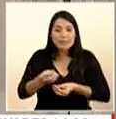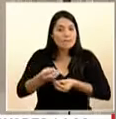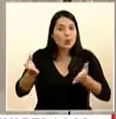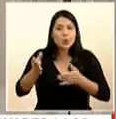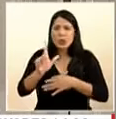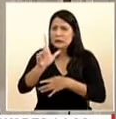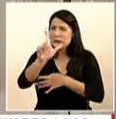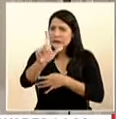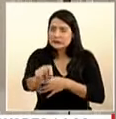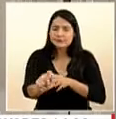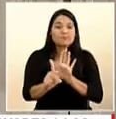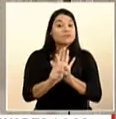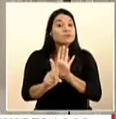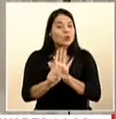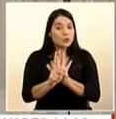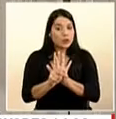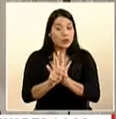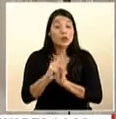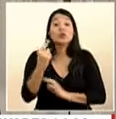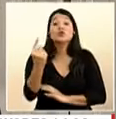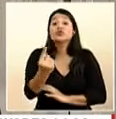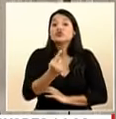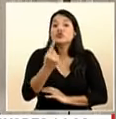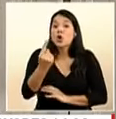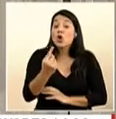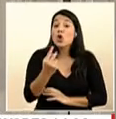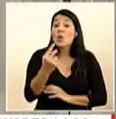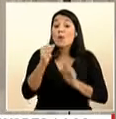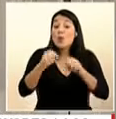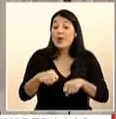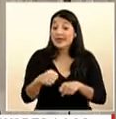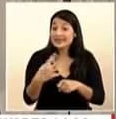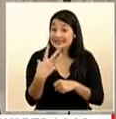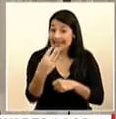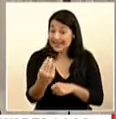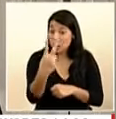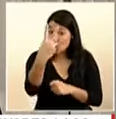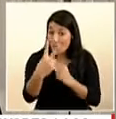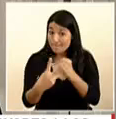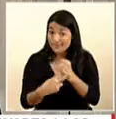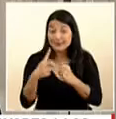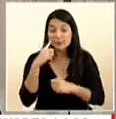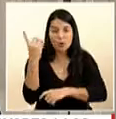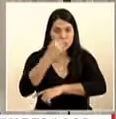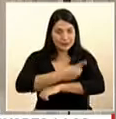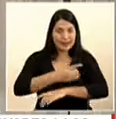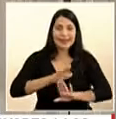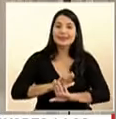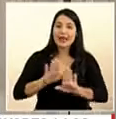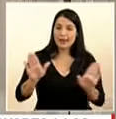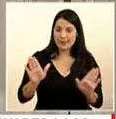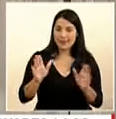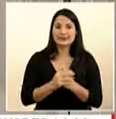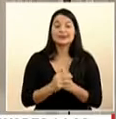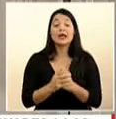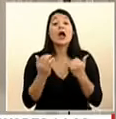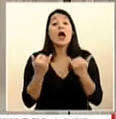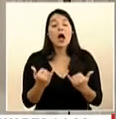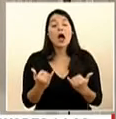distancia únicamente con dos carreras diarias las rutas restringidas corresponden a las que cubren